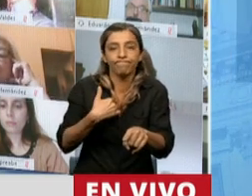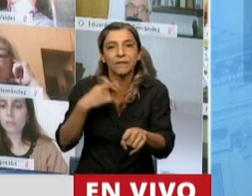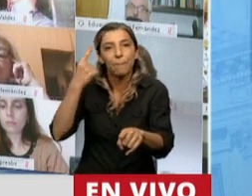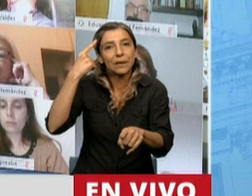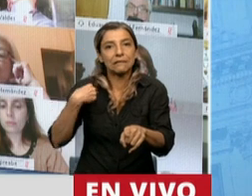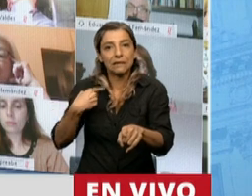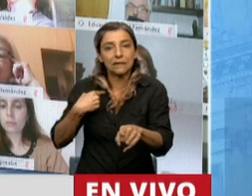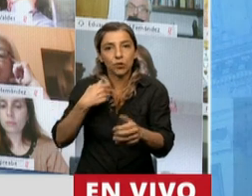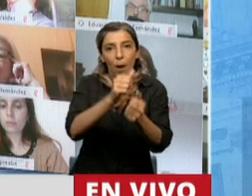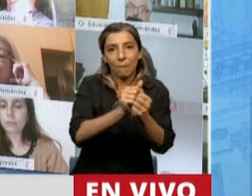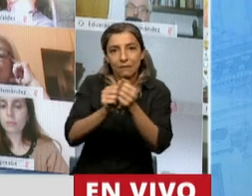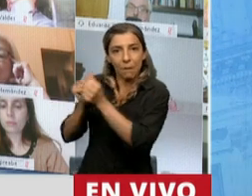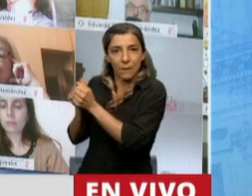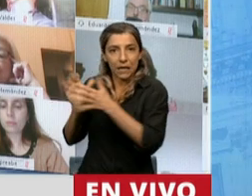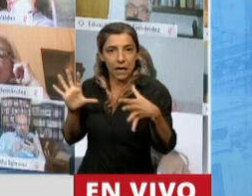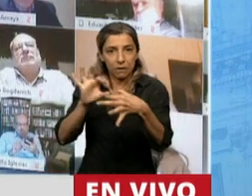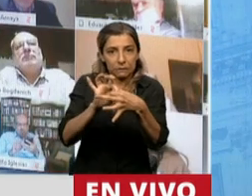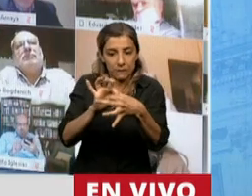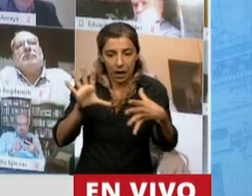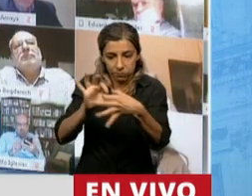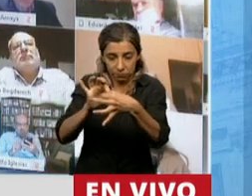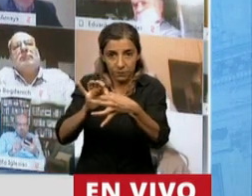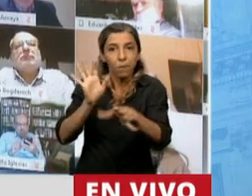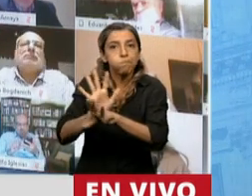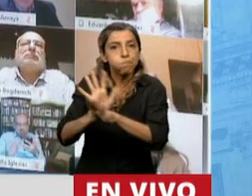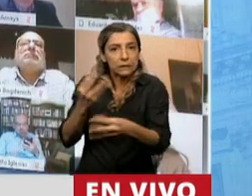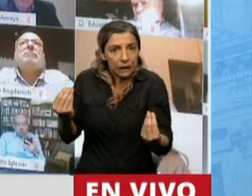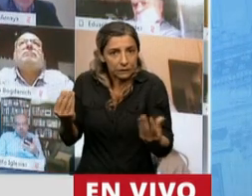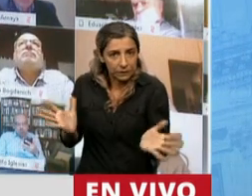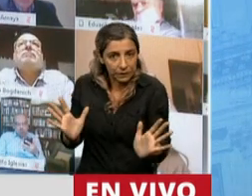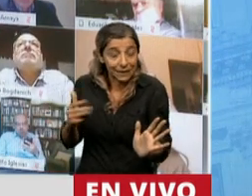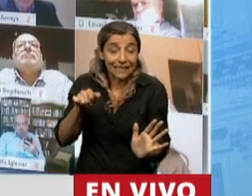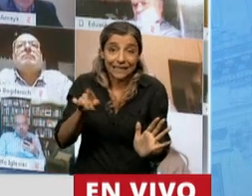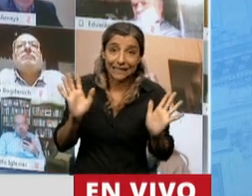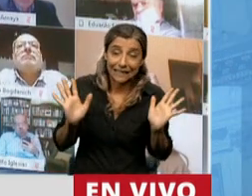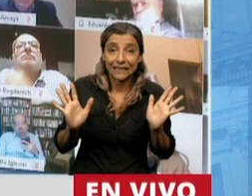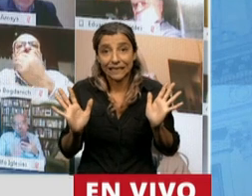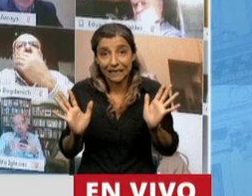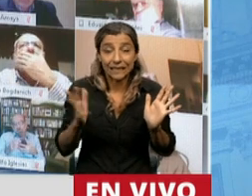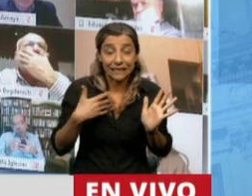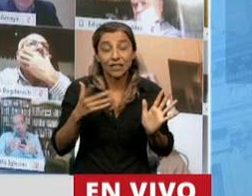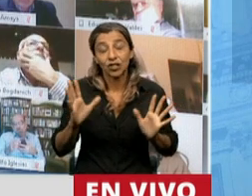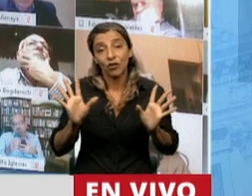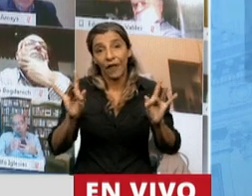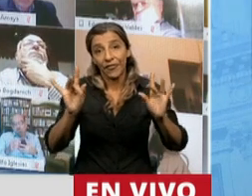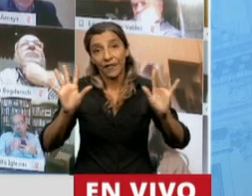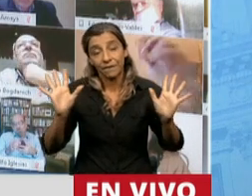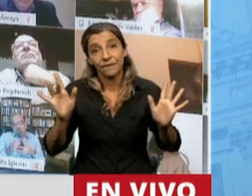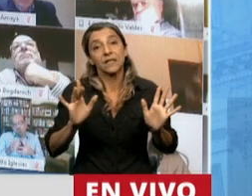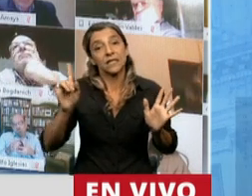vinculada nos metemos en un bereng genal presidente nos metemos en un beren genal que complica